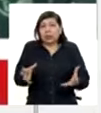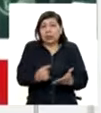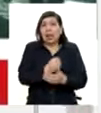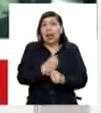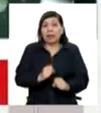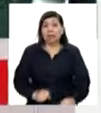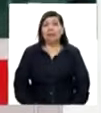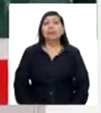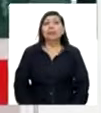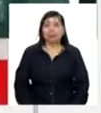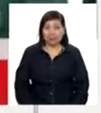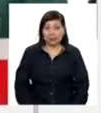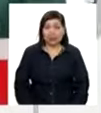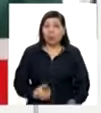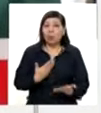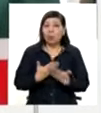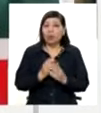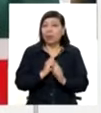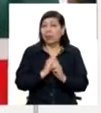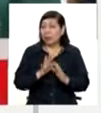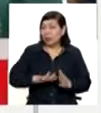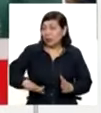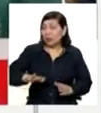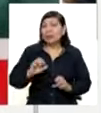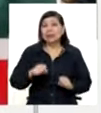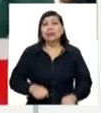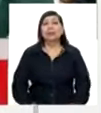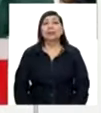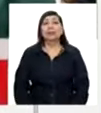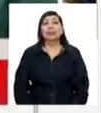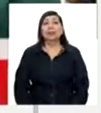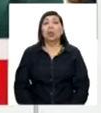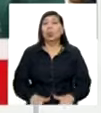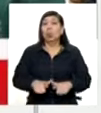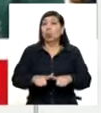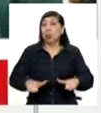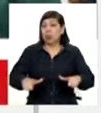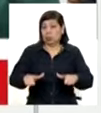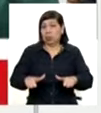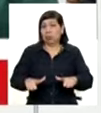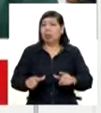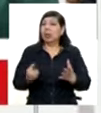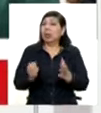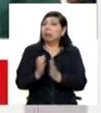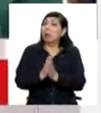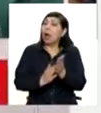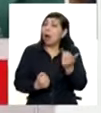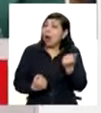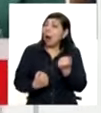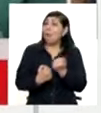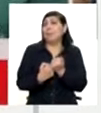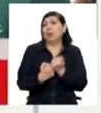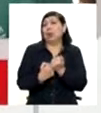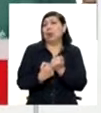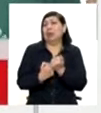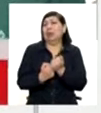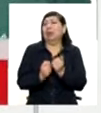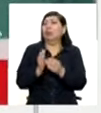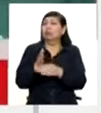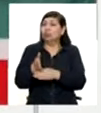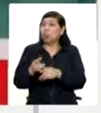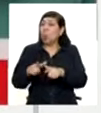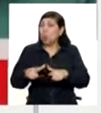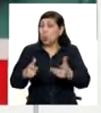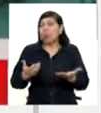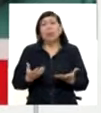a los animales. Sí, claro, buenos días con todos. Sí, efectivamente, en la zona hay lugareños que desean colaborar para poder asistir a la